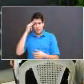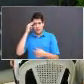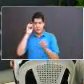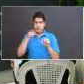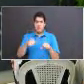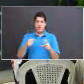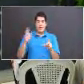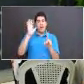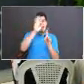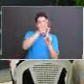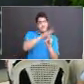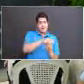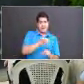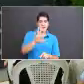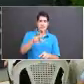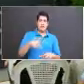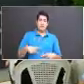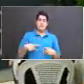bien.